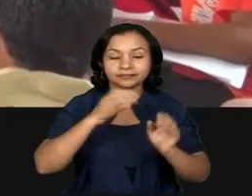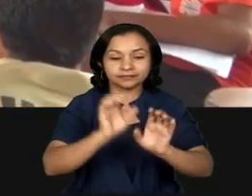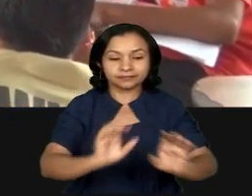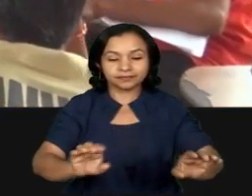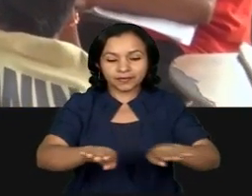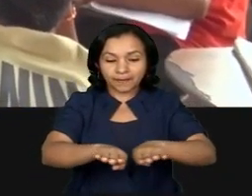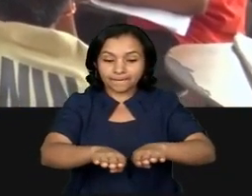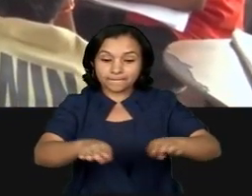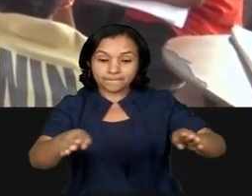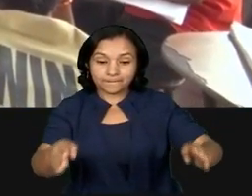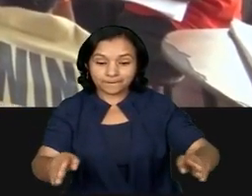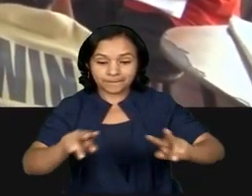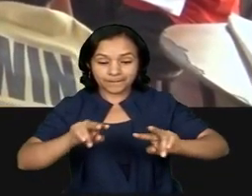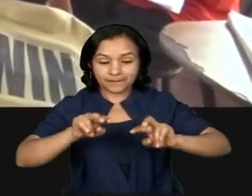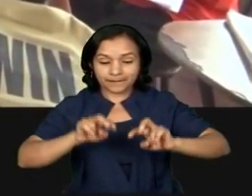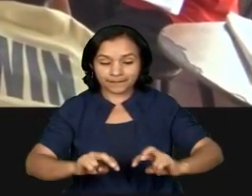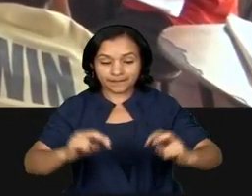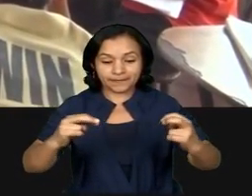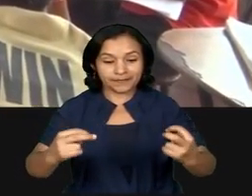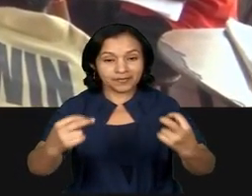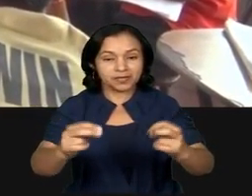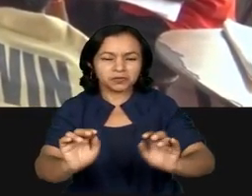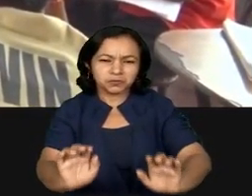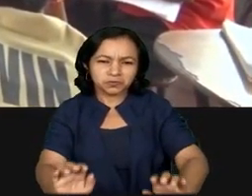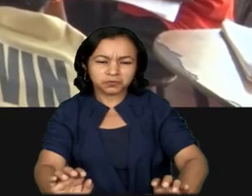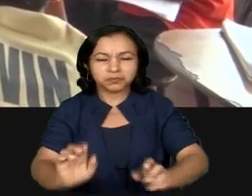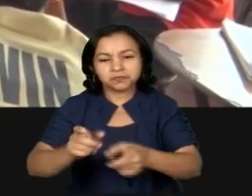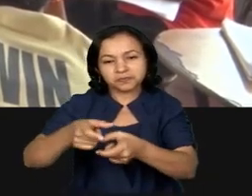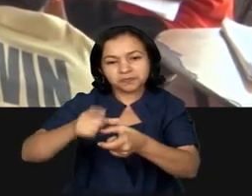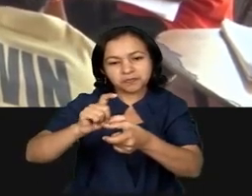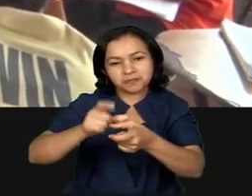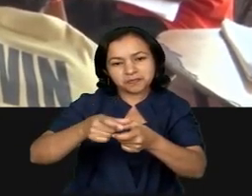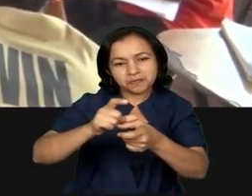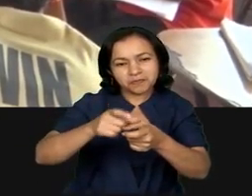mesas, de las sillas, de los servicios higiénicos